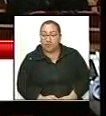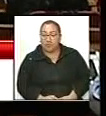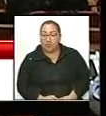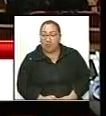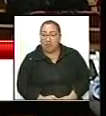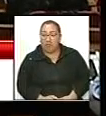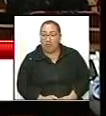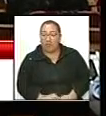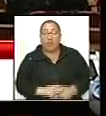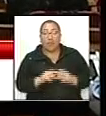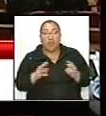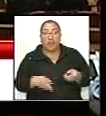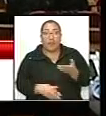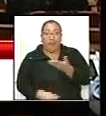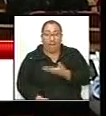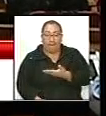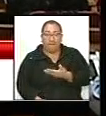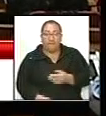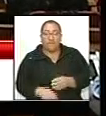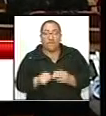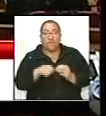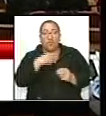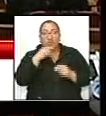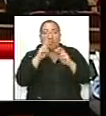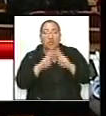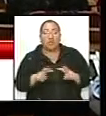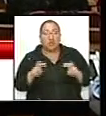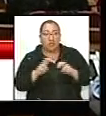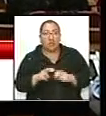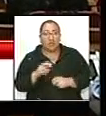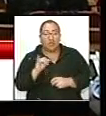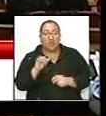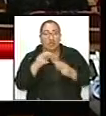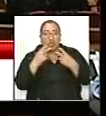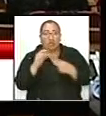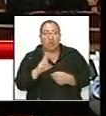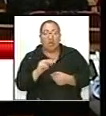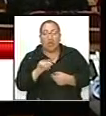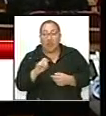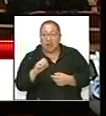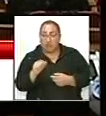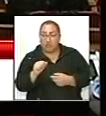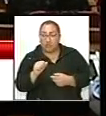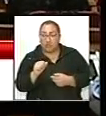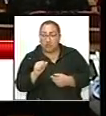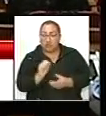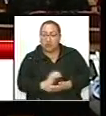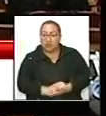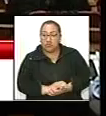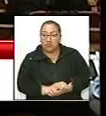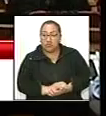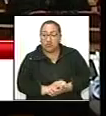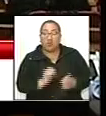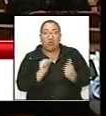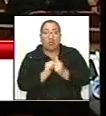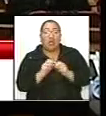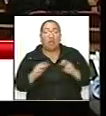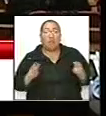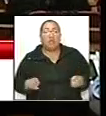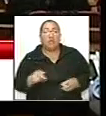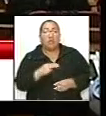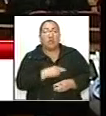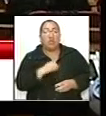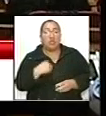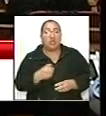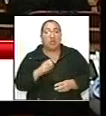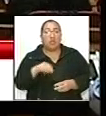También nos acompaña en la mesa de honor la investigadora, la señora Valquiria Ramos Obregón. También nos acompaña en la mesa de honor la